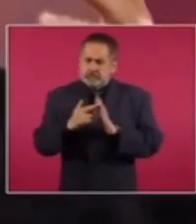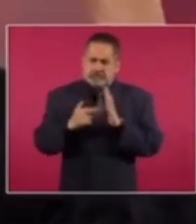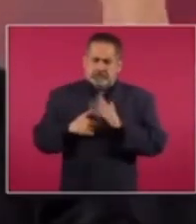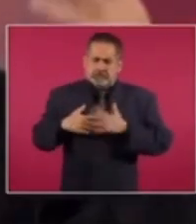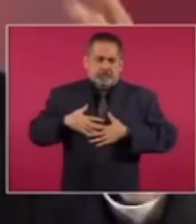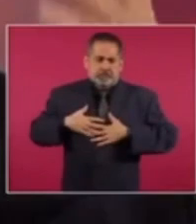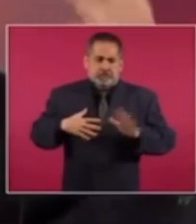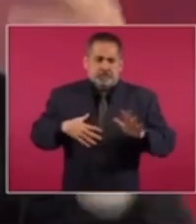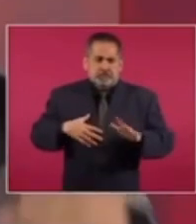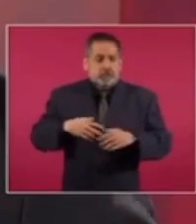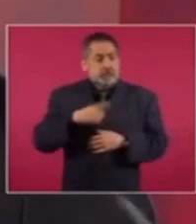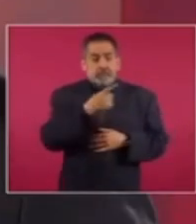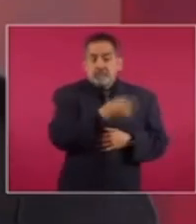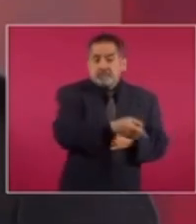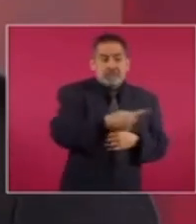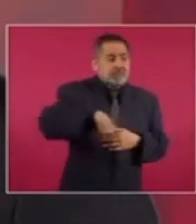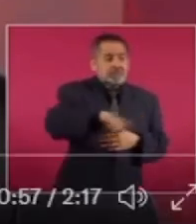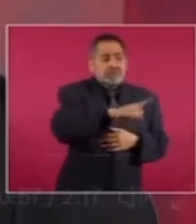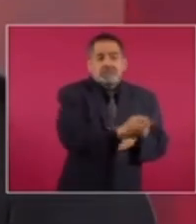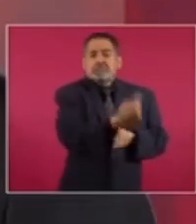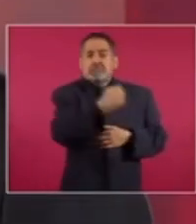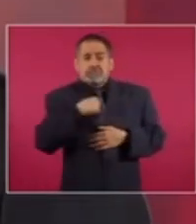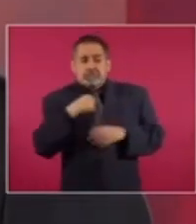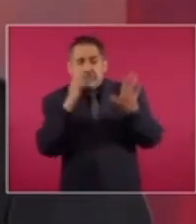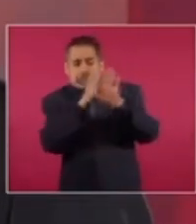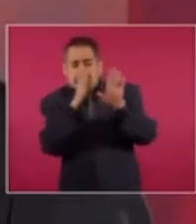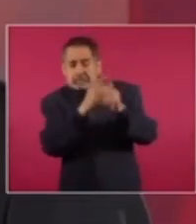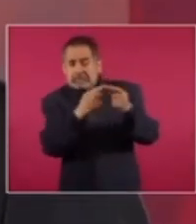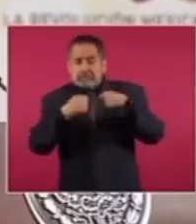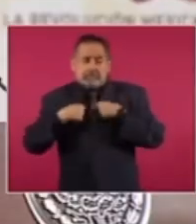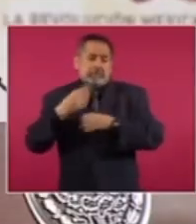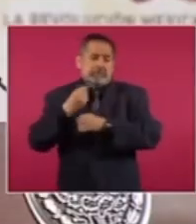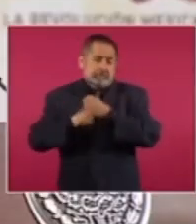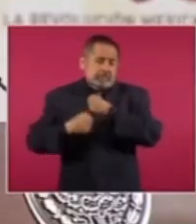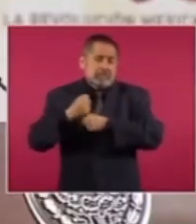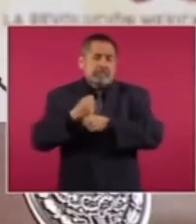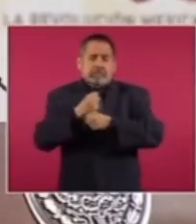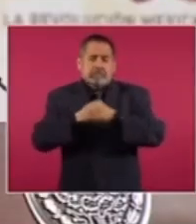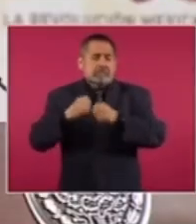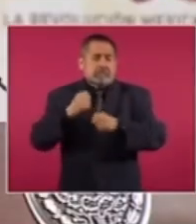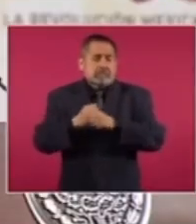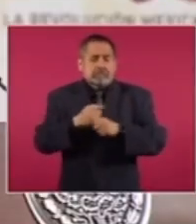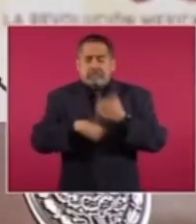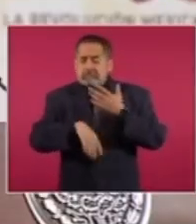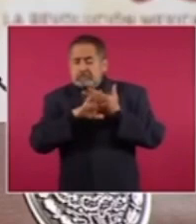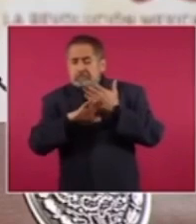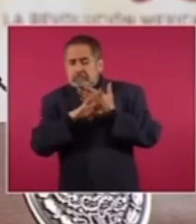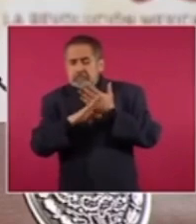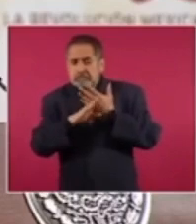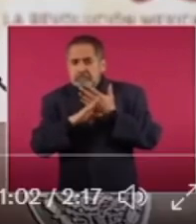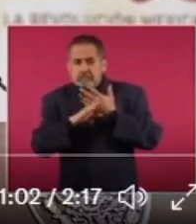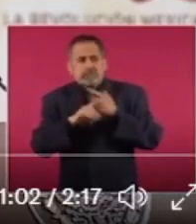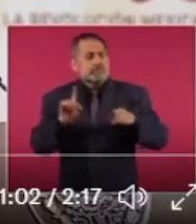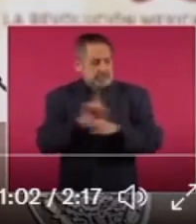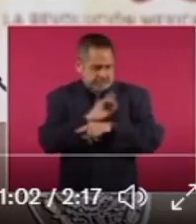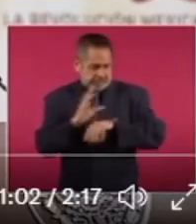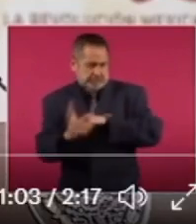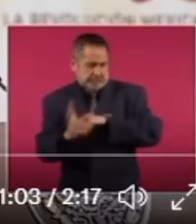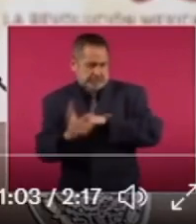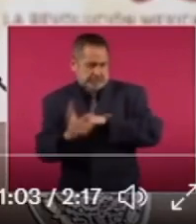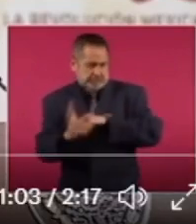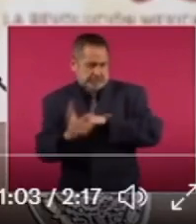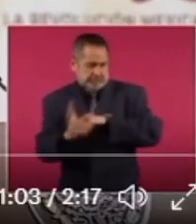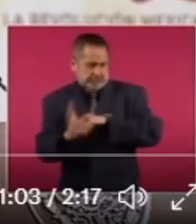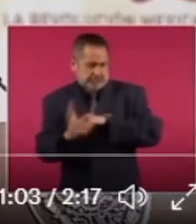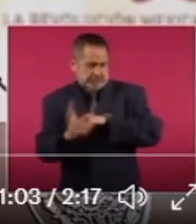que hemos sido despiados durante años perseguidos durante años no podríamos hacer lo mismo